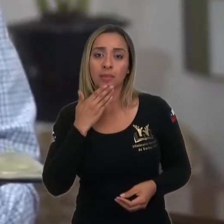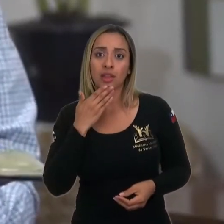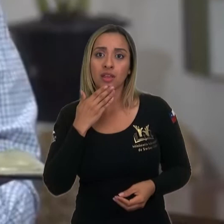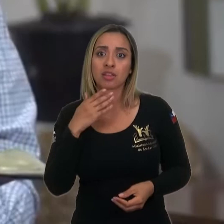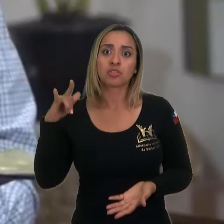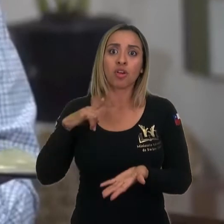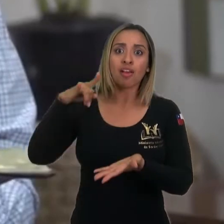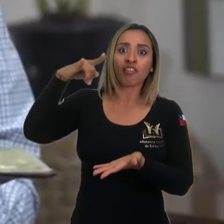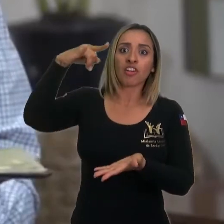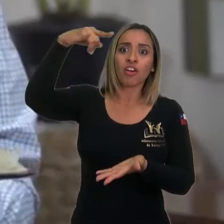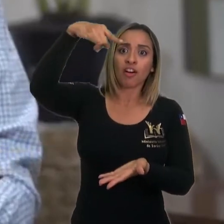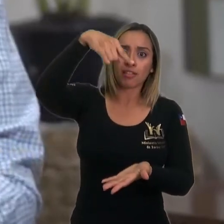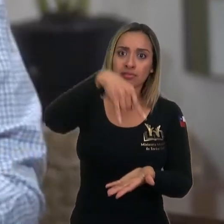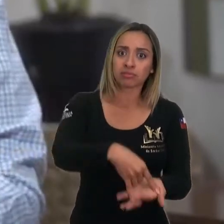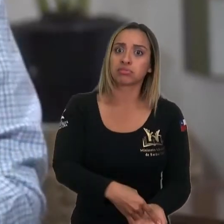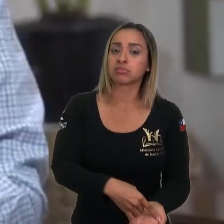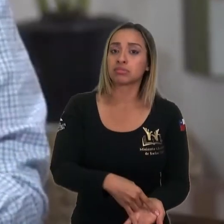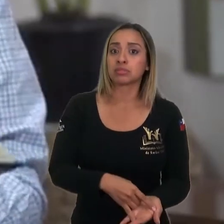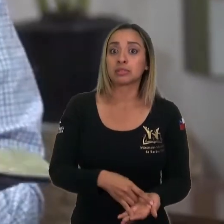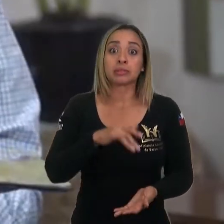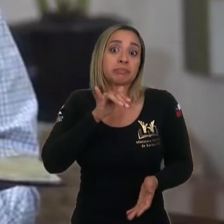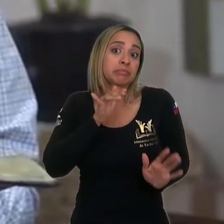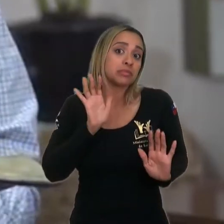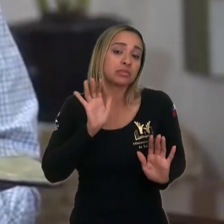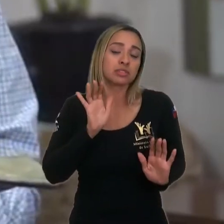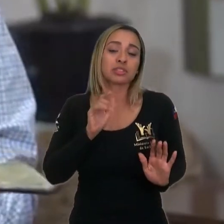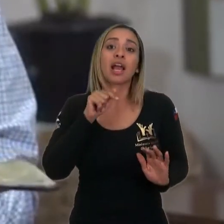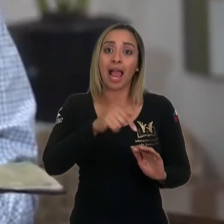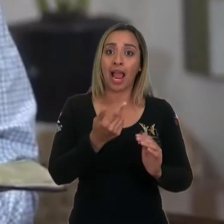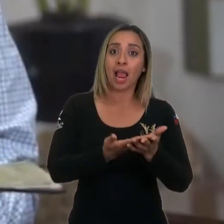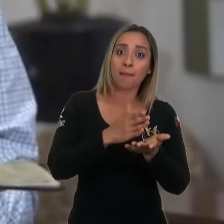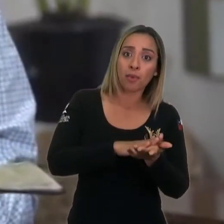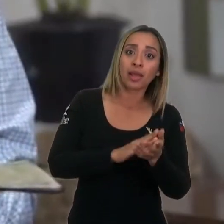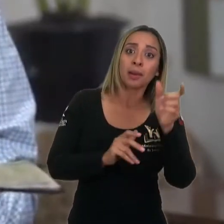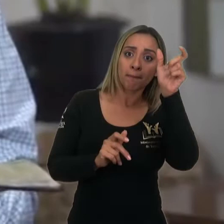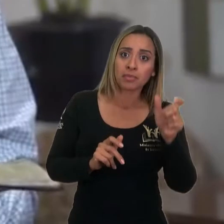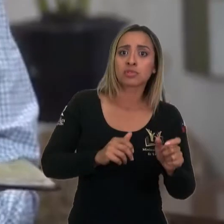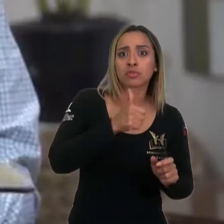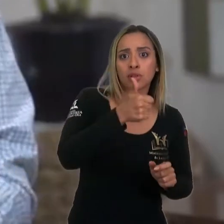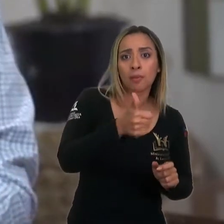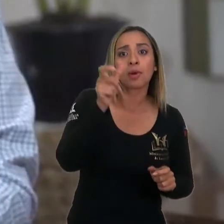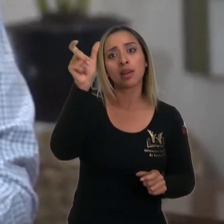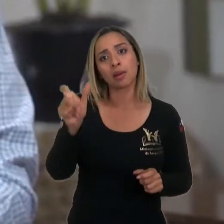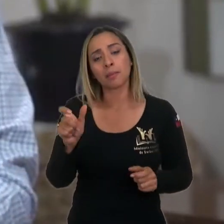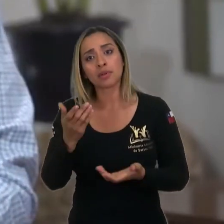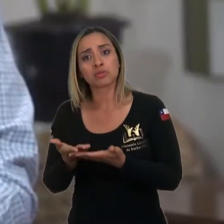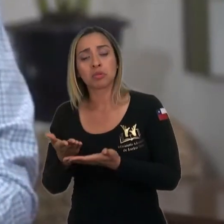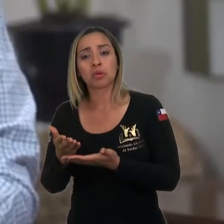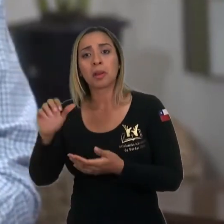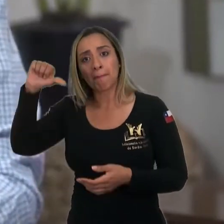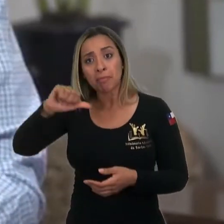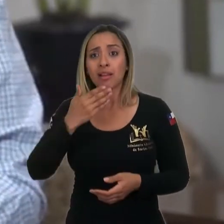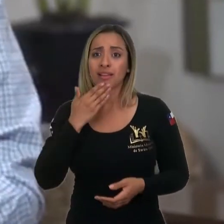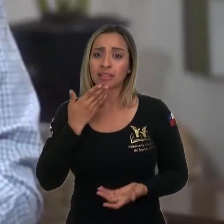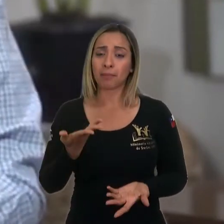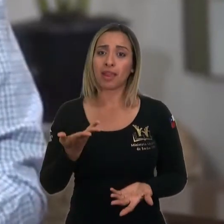avión se cae por cosas que no sabemos, mueren los buenos, los justos y los injustos, porque